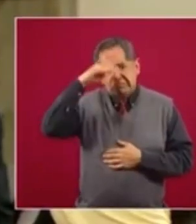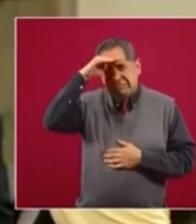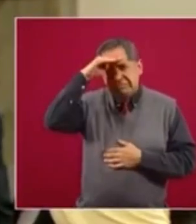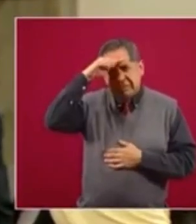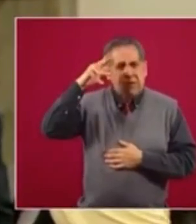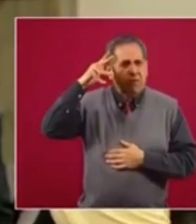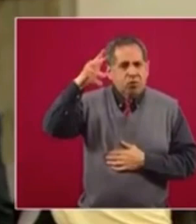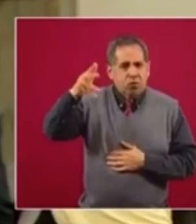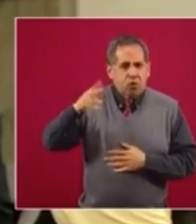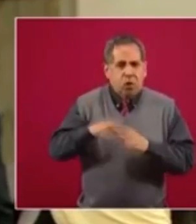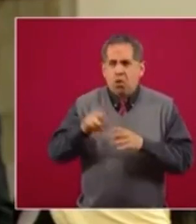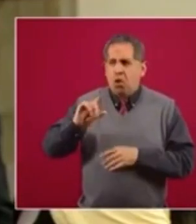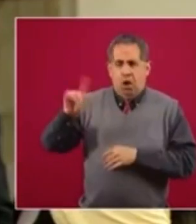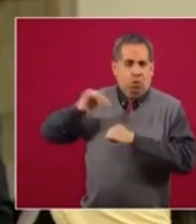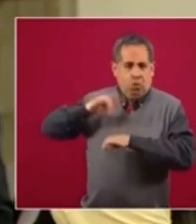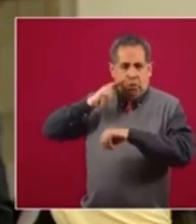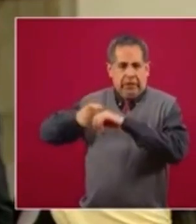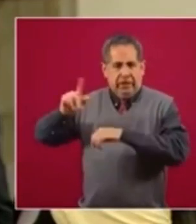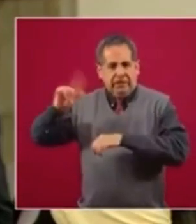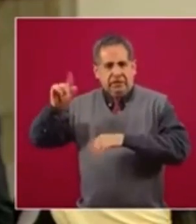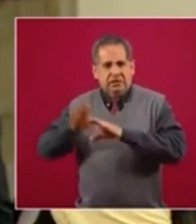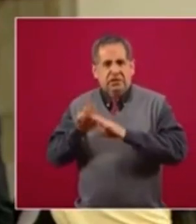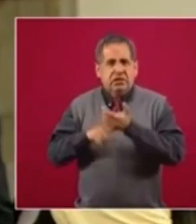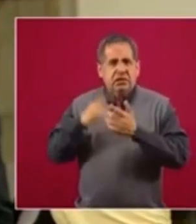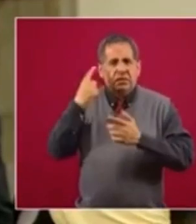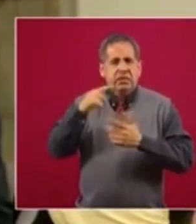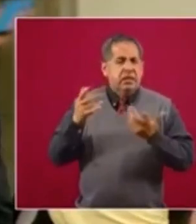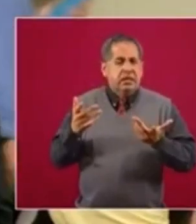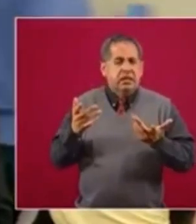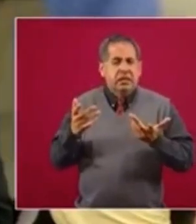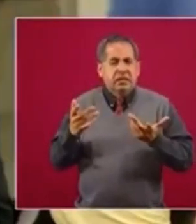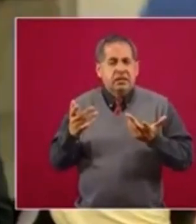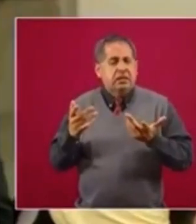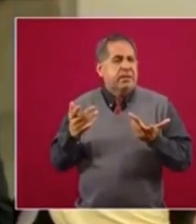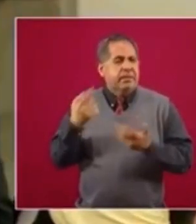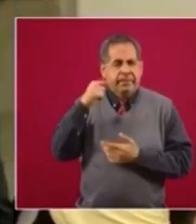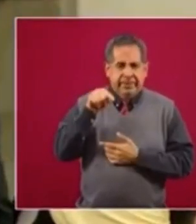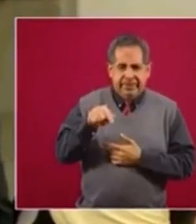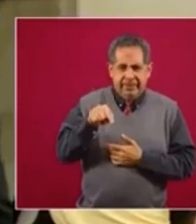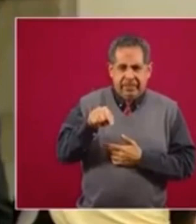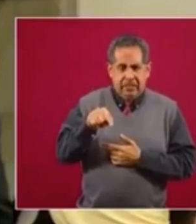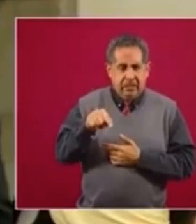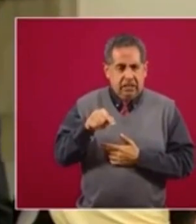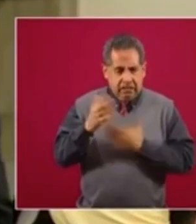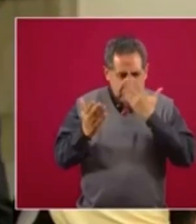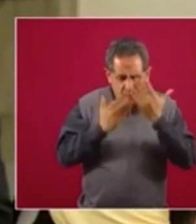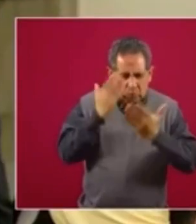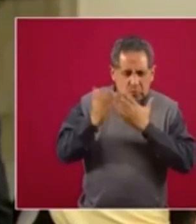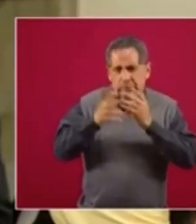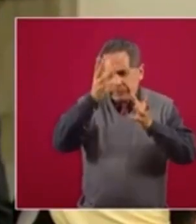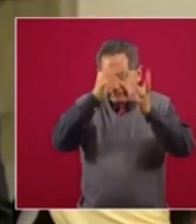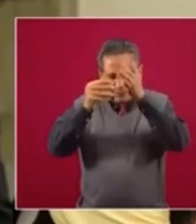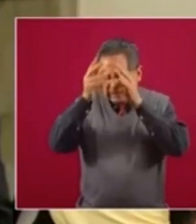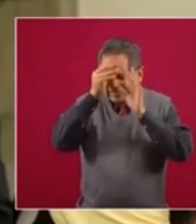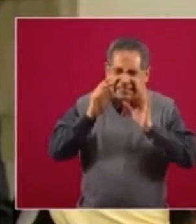expectativas de las autoridades educativas del país para que los estudios, el aprovechamiento